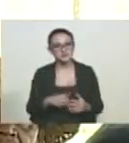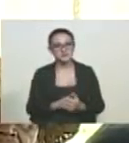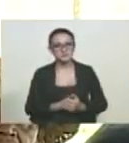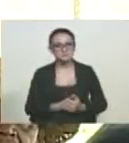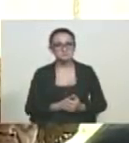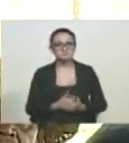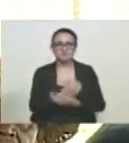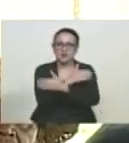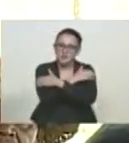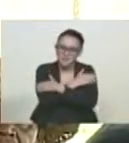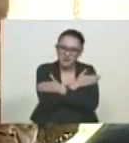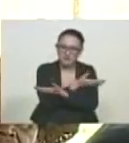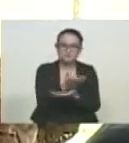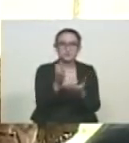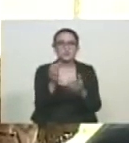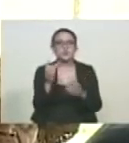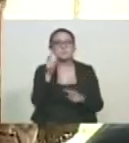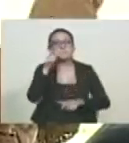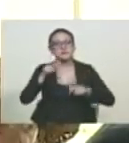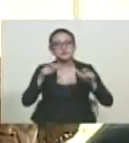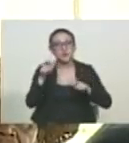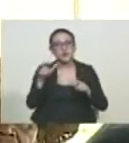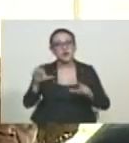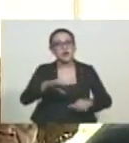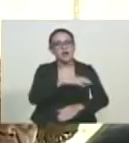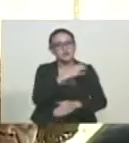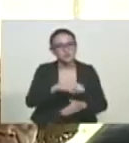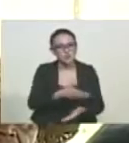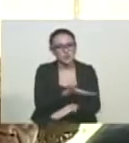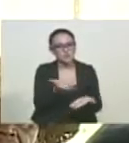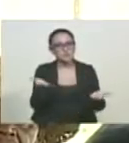Nos dimos un abrazo con cultores, cantores,